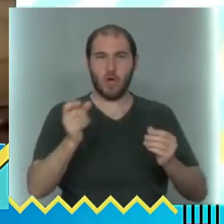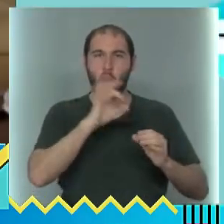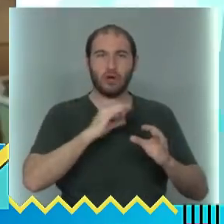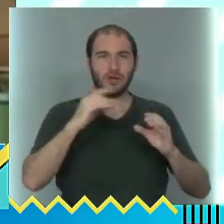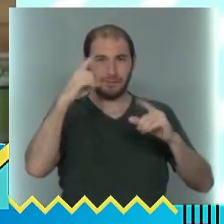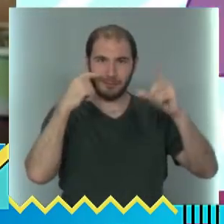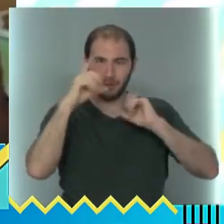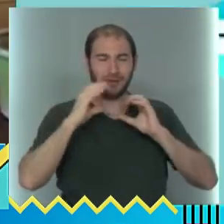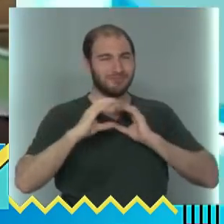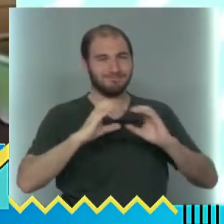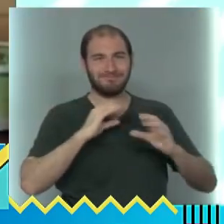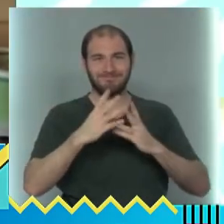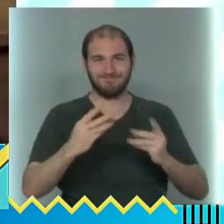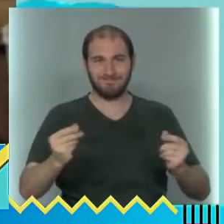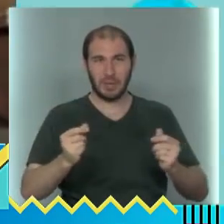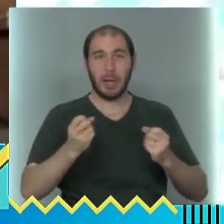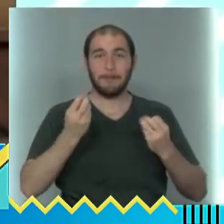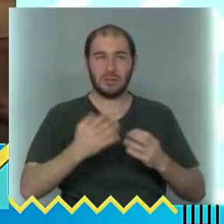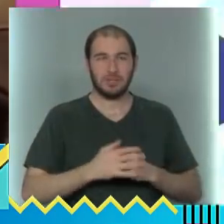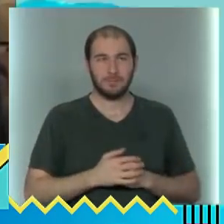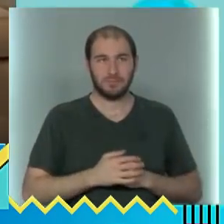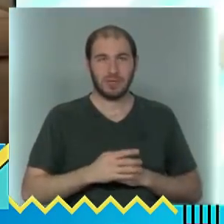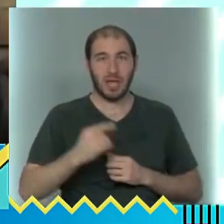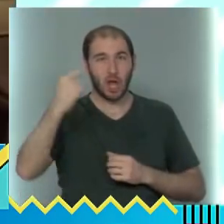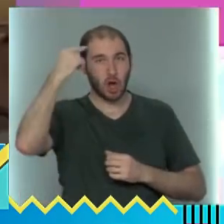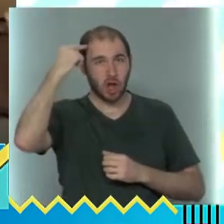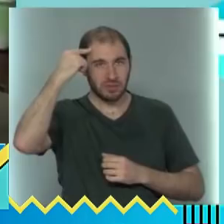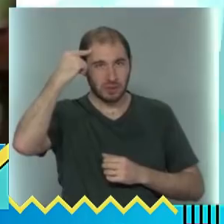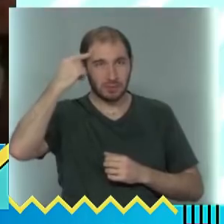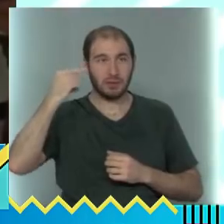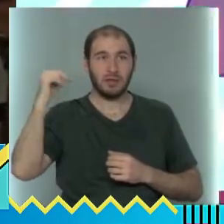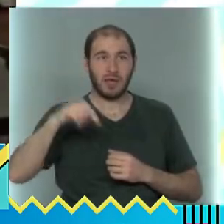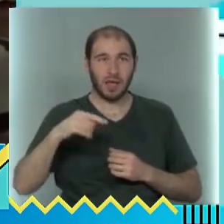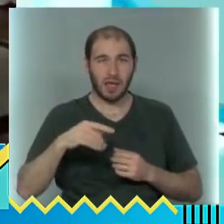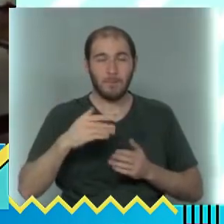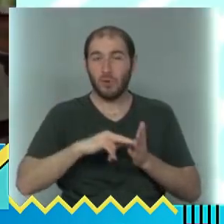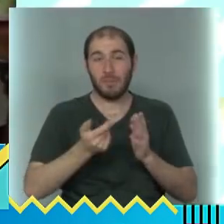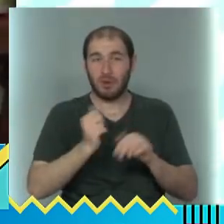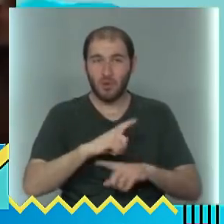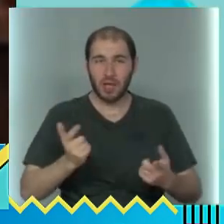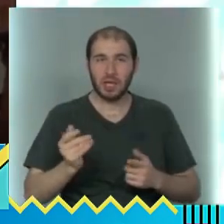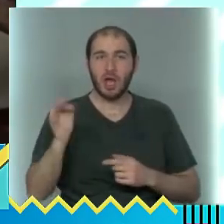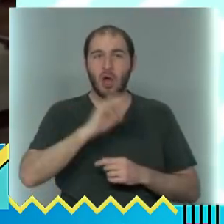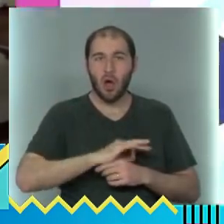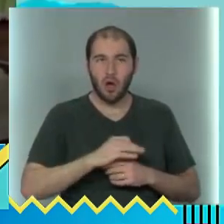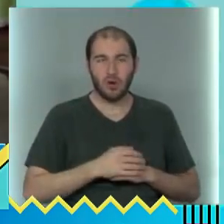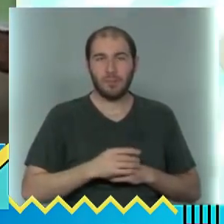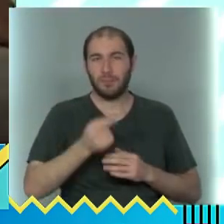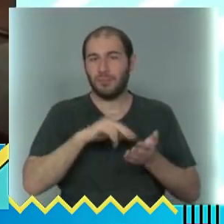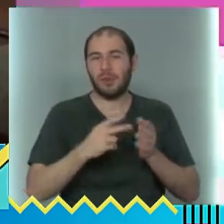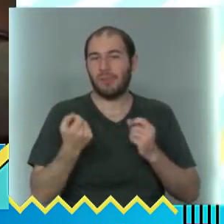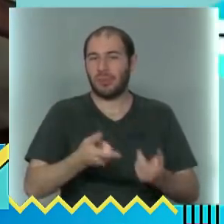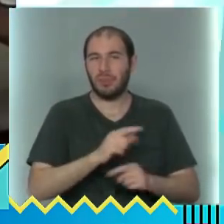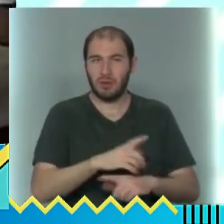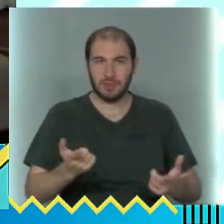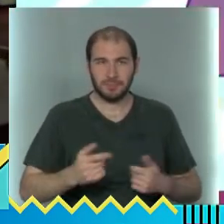comunicar gestualmente, a pesar de que sus funciones cognitivas todavía no estén afectadas o no lleguen a estar afectadas, ¿no